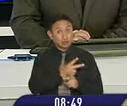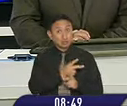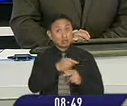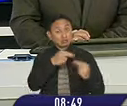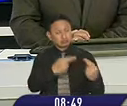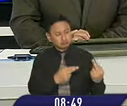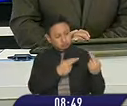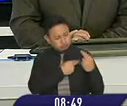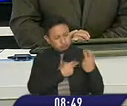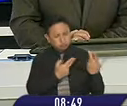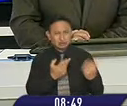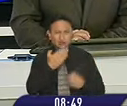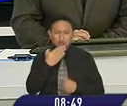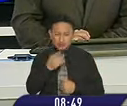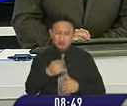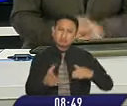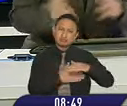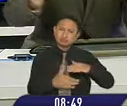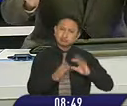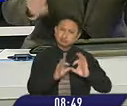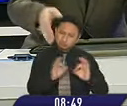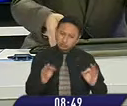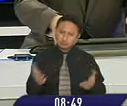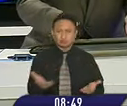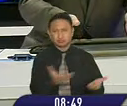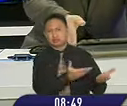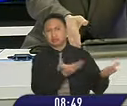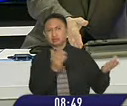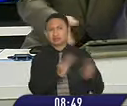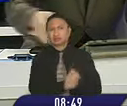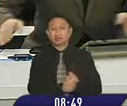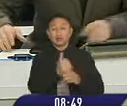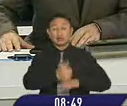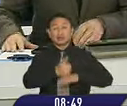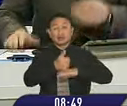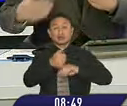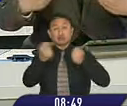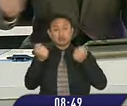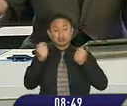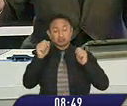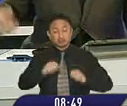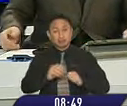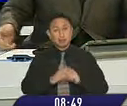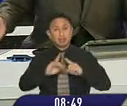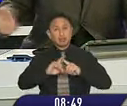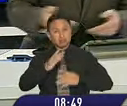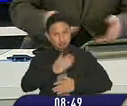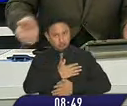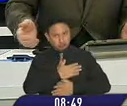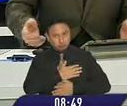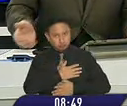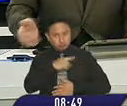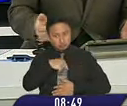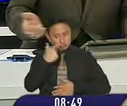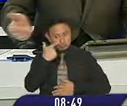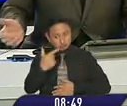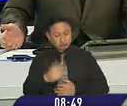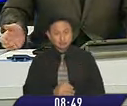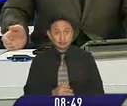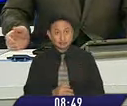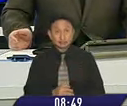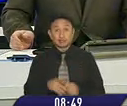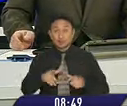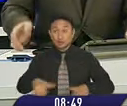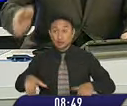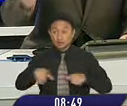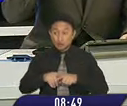responsables con los alimentos, tenerlos limpios, por Dios. Bien hace la autoridad, pero está en nosotros también. Y está en nosotros no comer en sitios